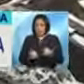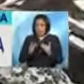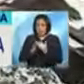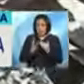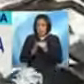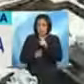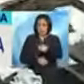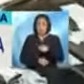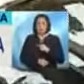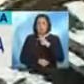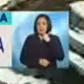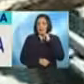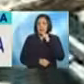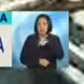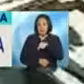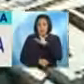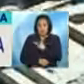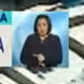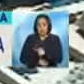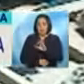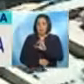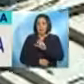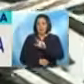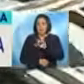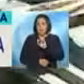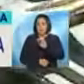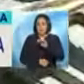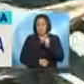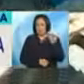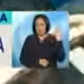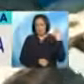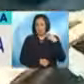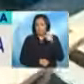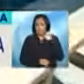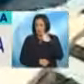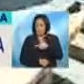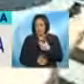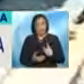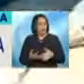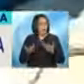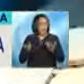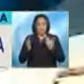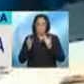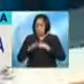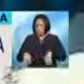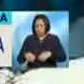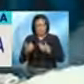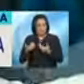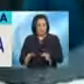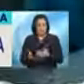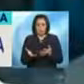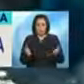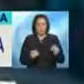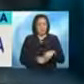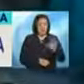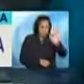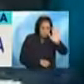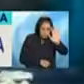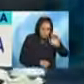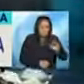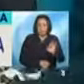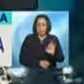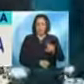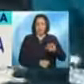de la señora Filomena, la hemos conocido hace unos momentos. Lo ha perdido todo. Señora Filomena, ¿qué tal?